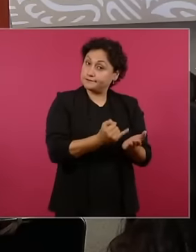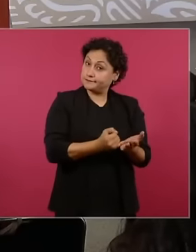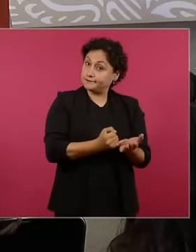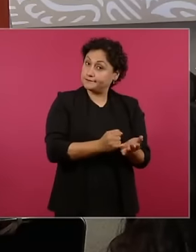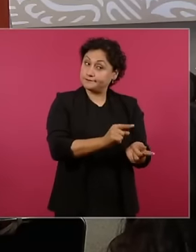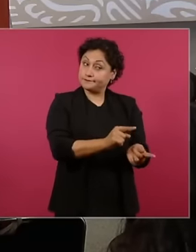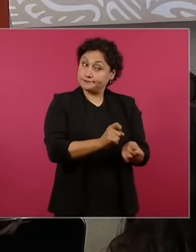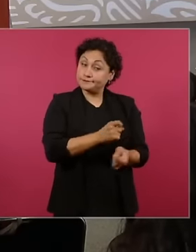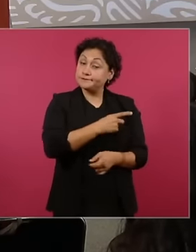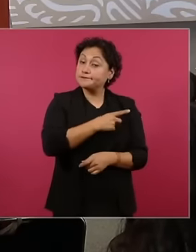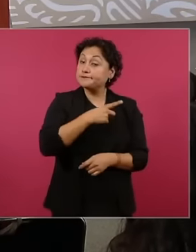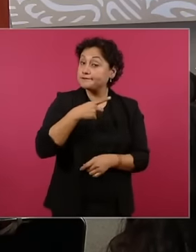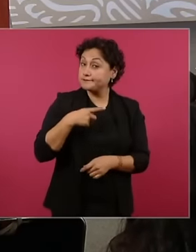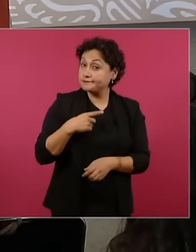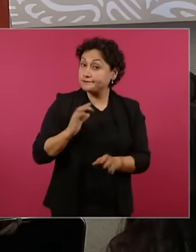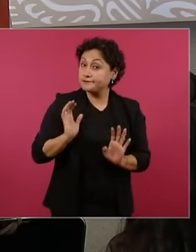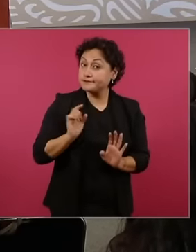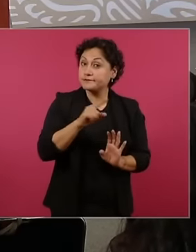empezaron a devolver